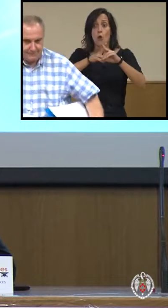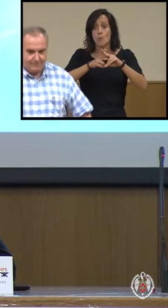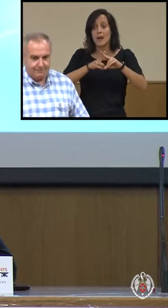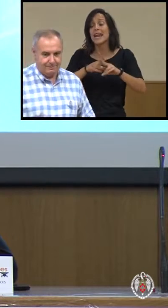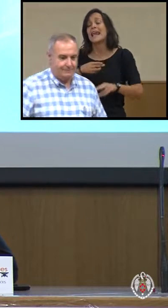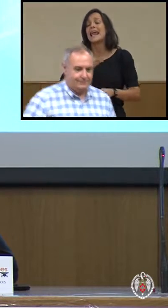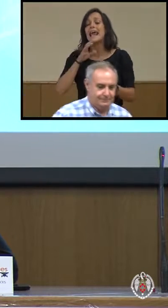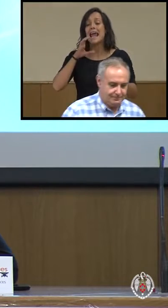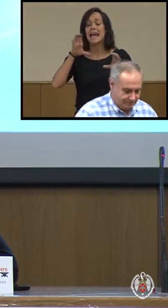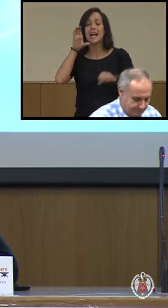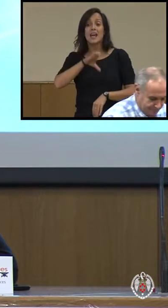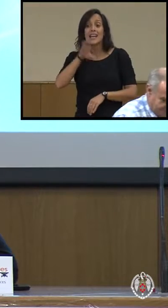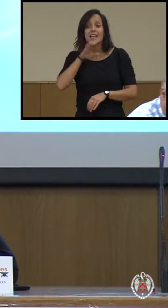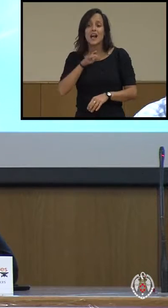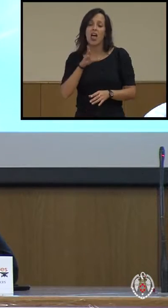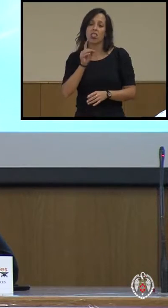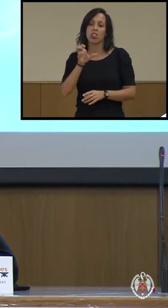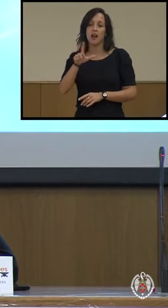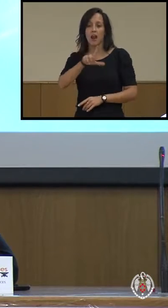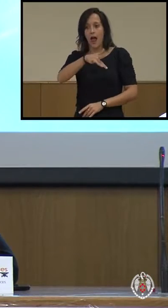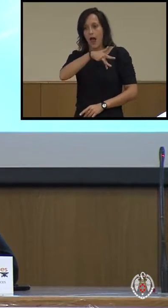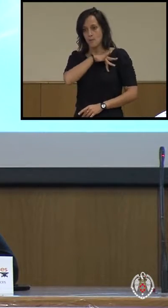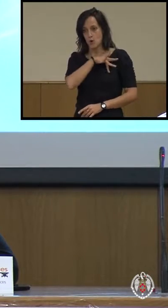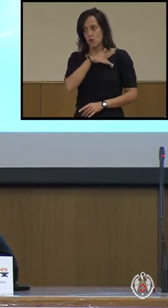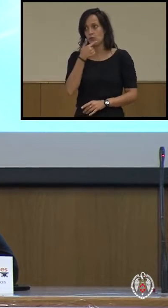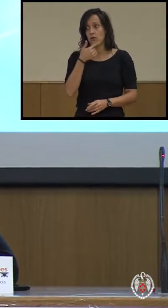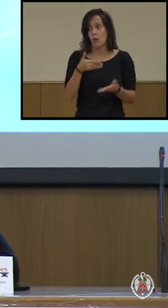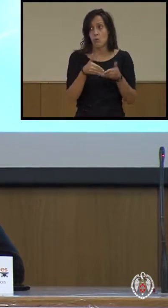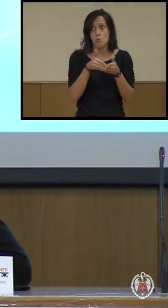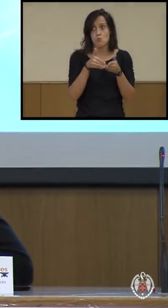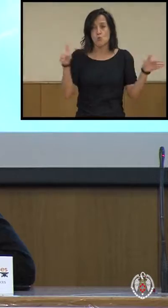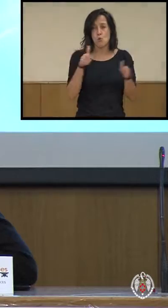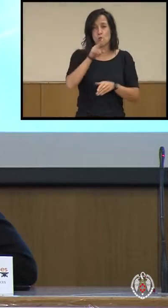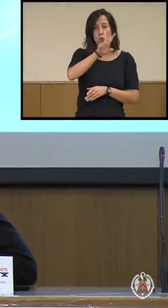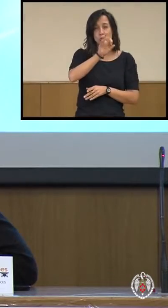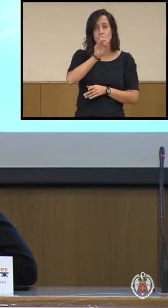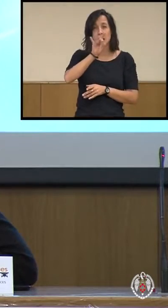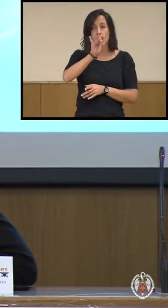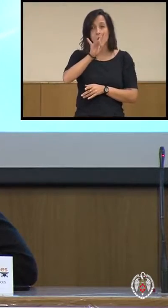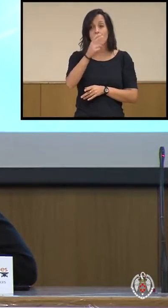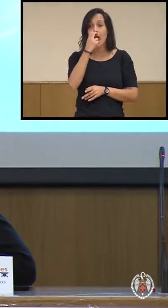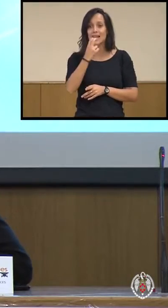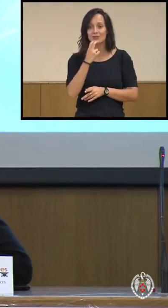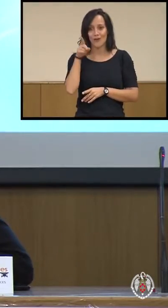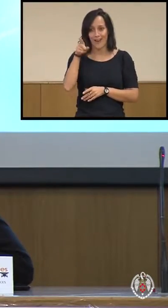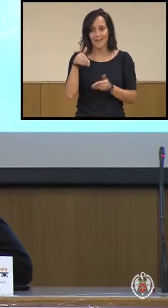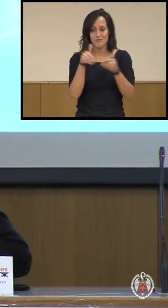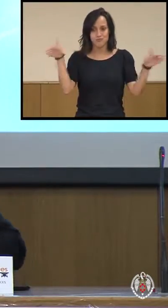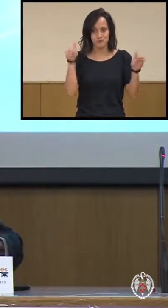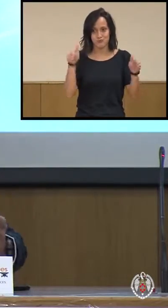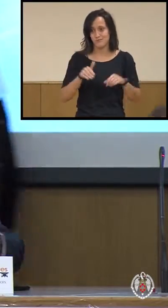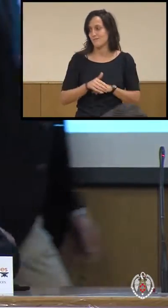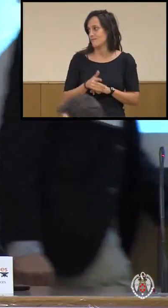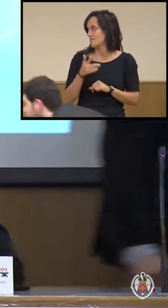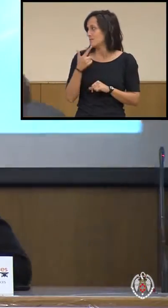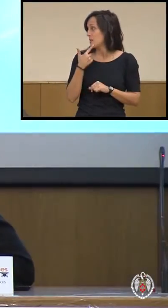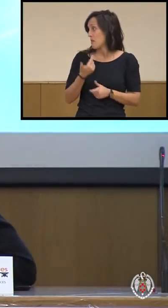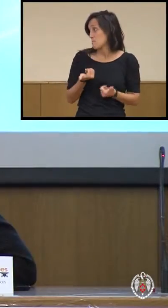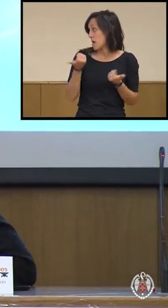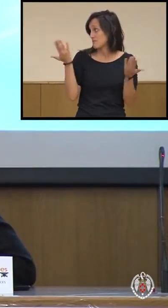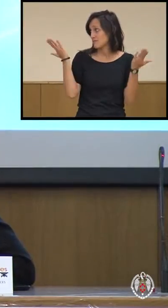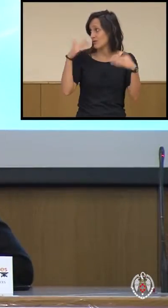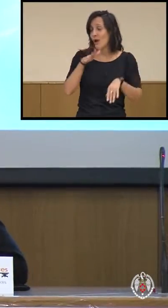Esta obra fue estrenada en el Festival de Olite en 2015 y el verano pasado en el San Lorenzo del Escorial, ¿no? Si mal no recuerdo. Y poco más.